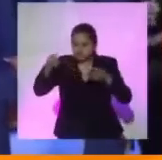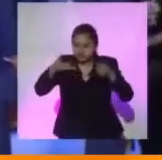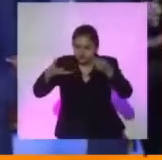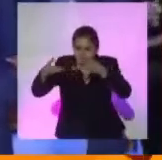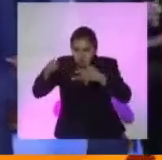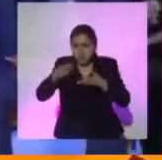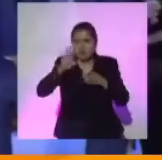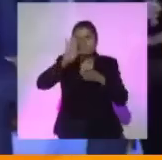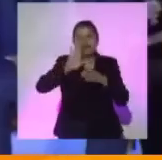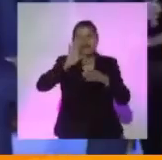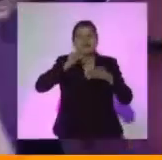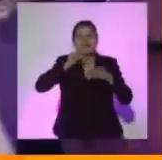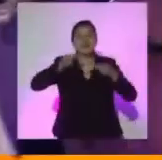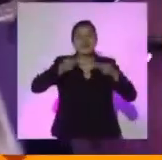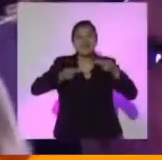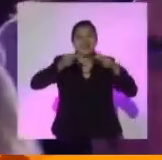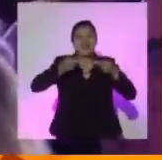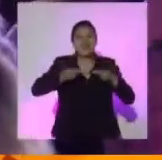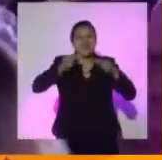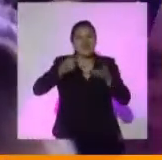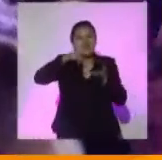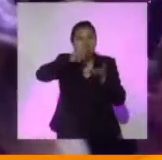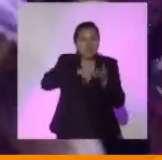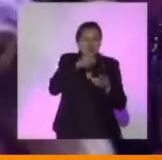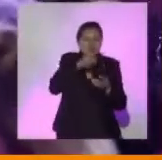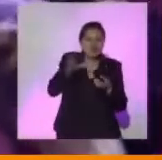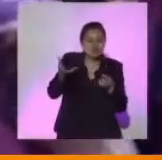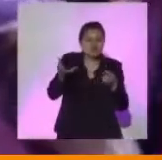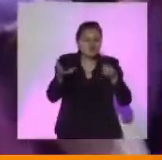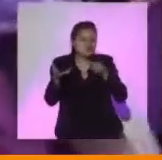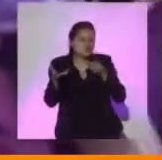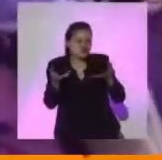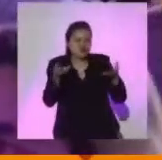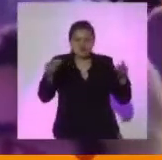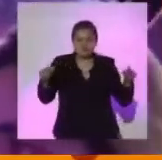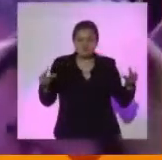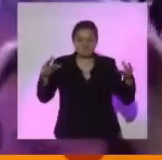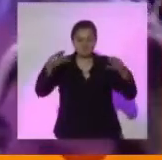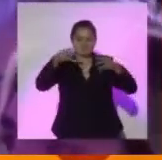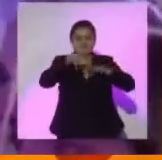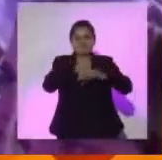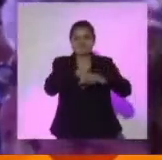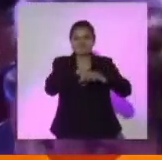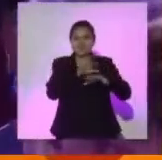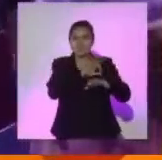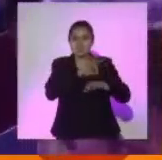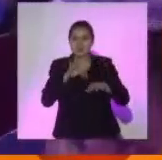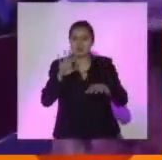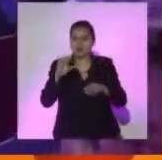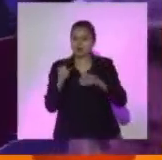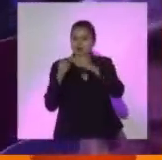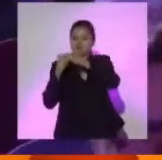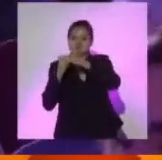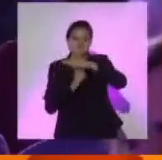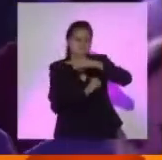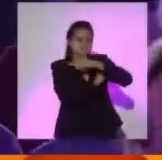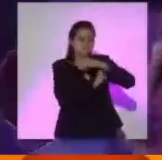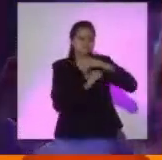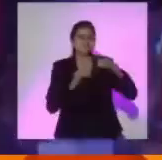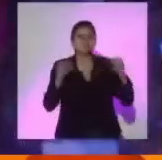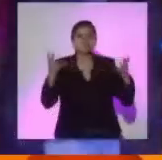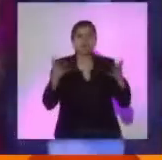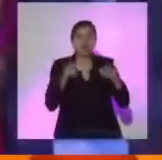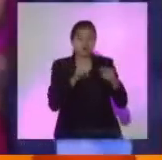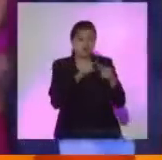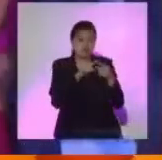focalizar es conocida que buscó ser buscó ser la gobernadora de de Oaxaca también está